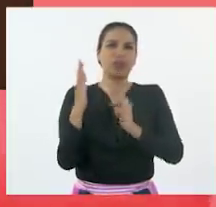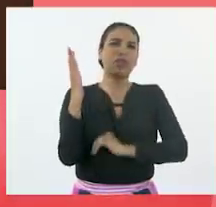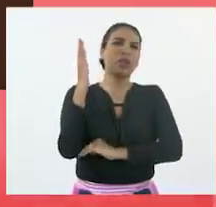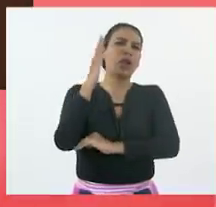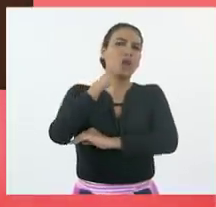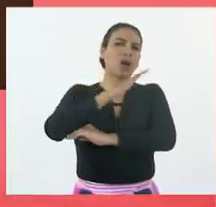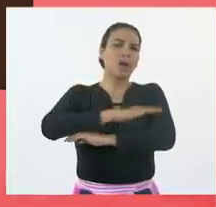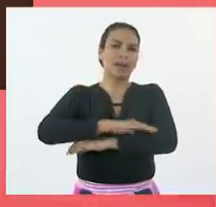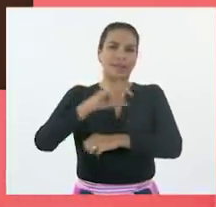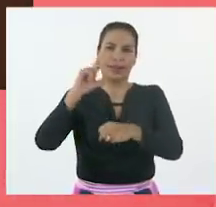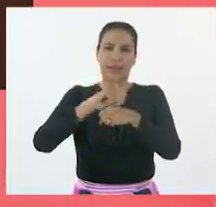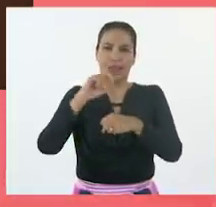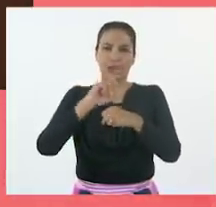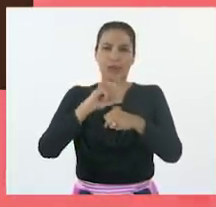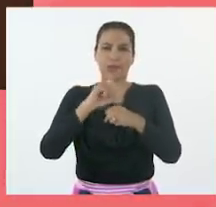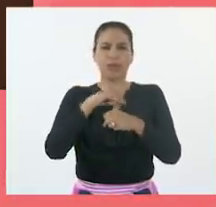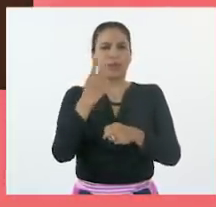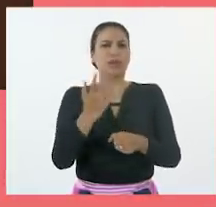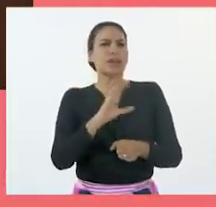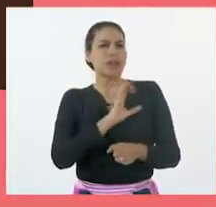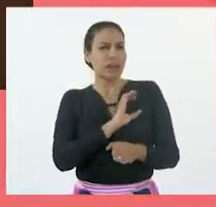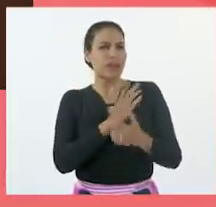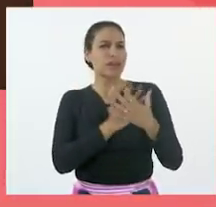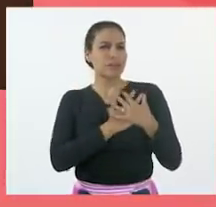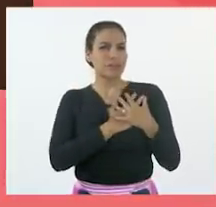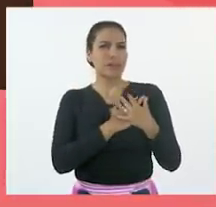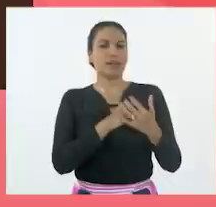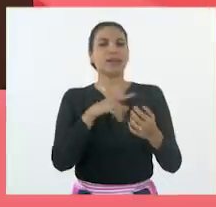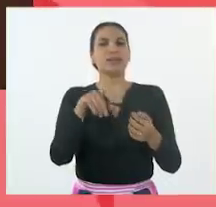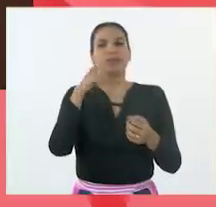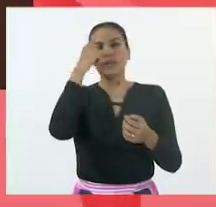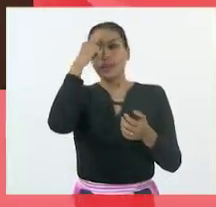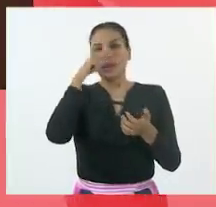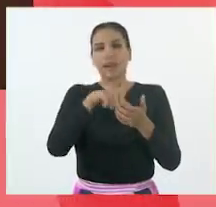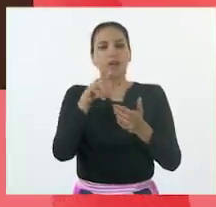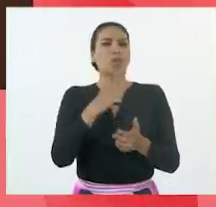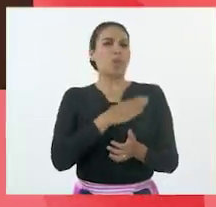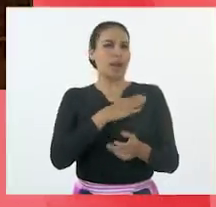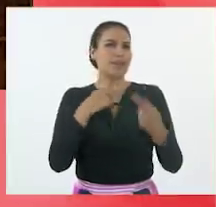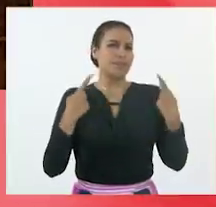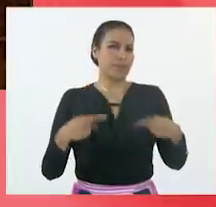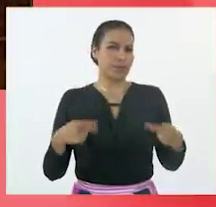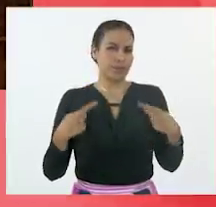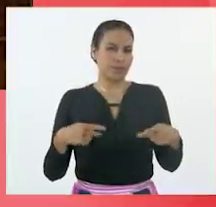todos los días. Terminaron queriéndolo porque vieron que era buena persona.